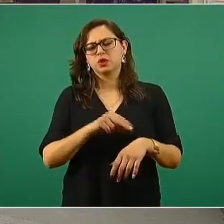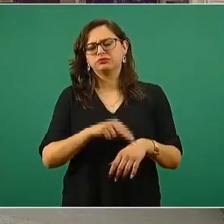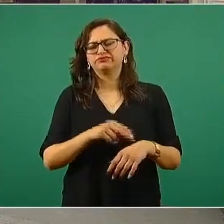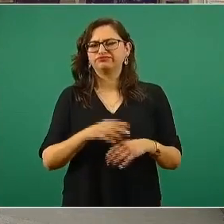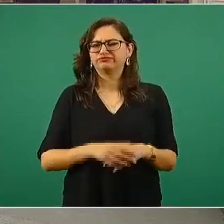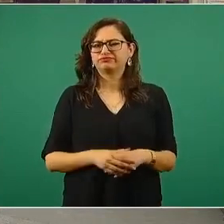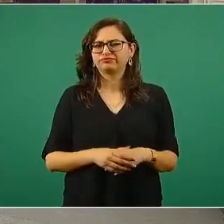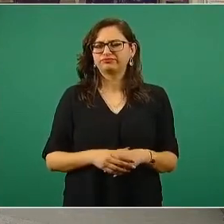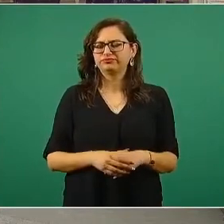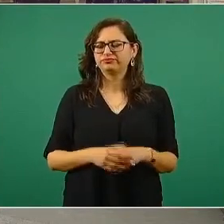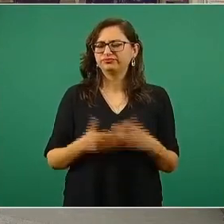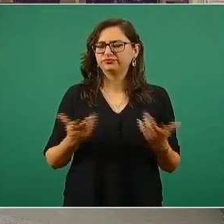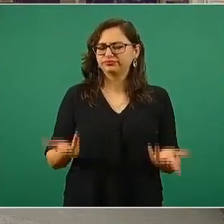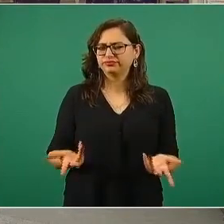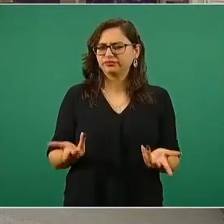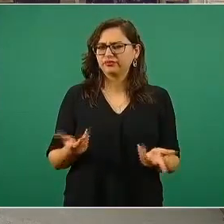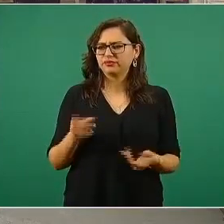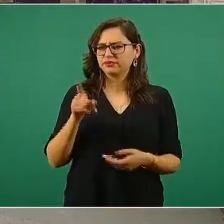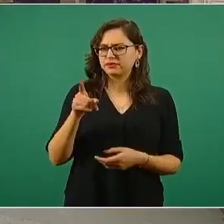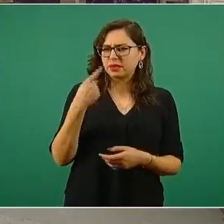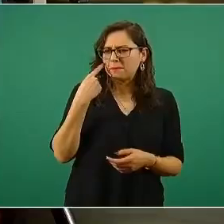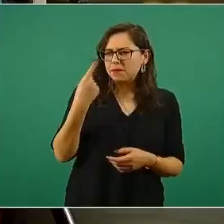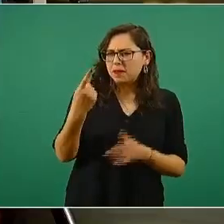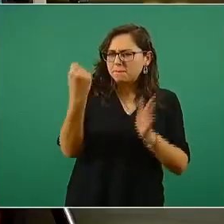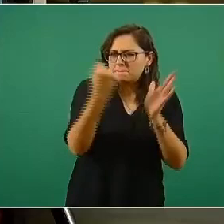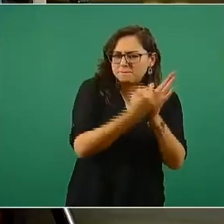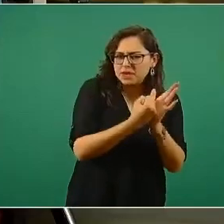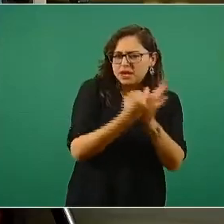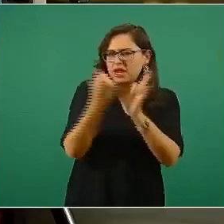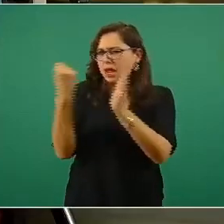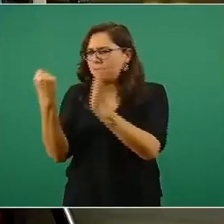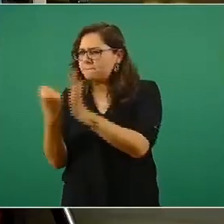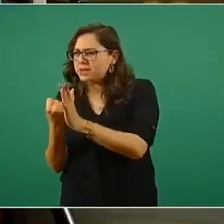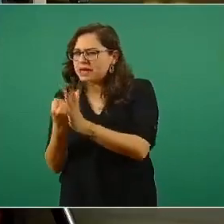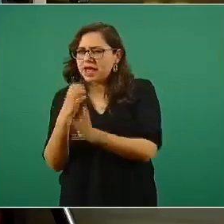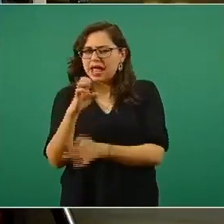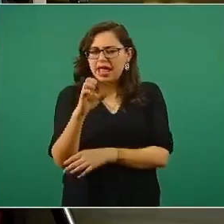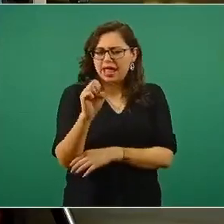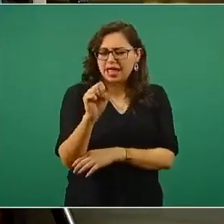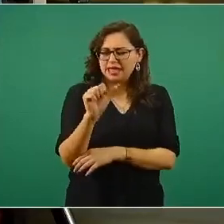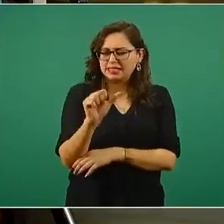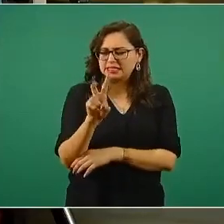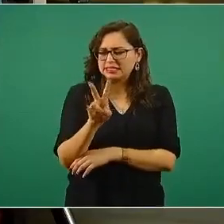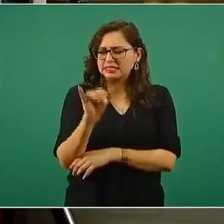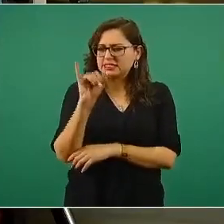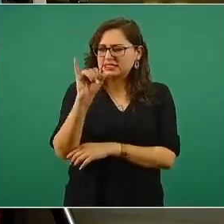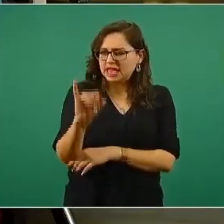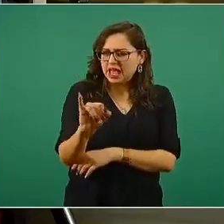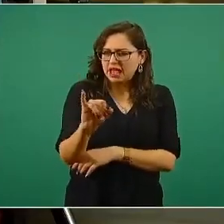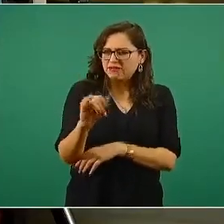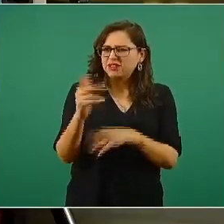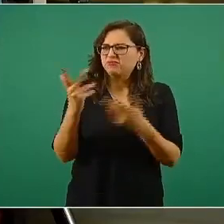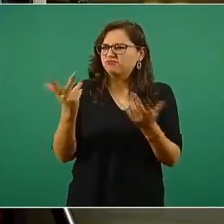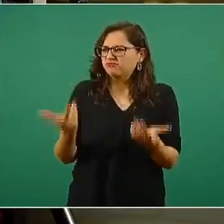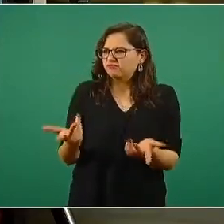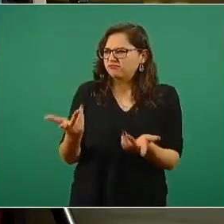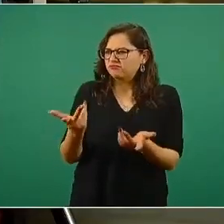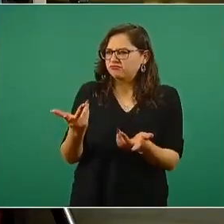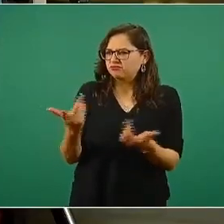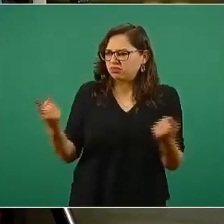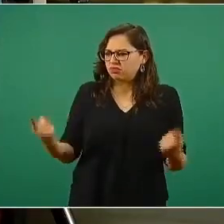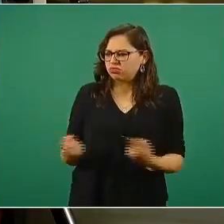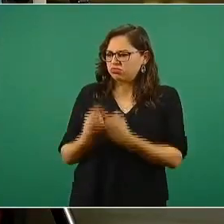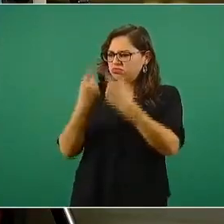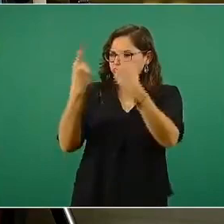ESAVIs de Pfizer y 59 de Astra, ¿en qué momento van a dejar de ser eventos supuestamente